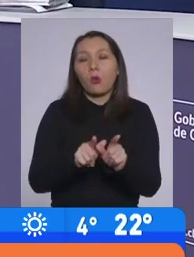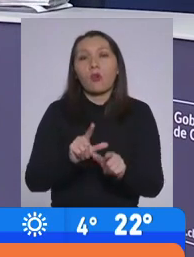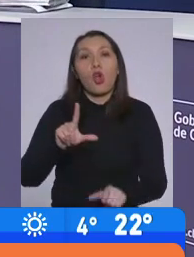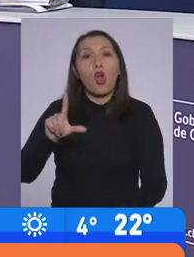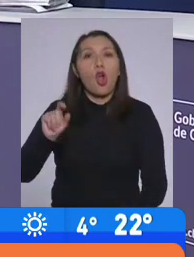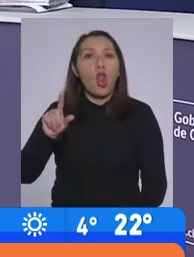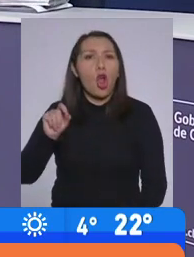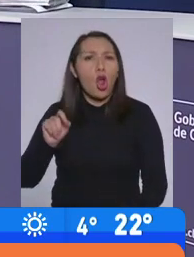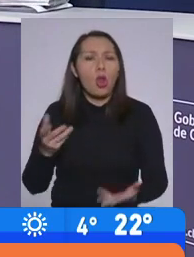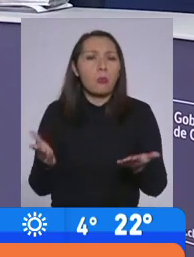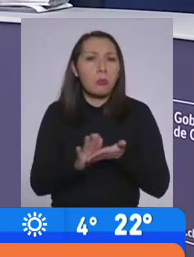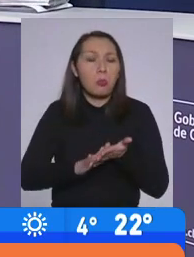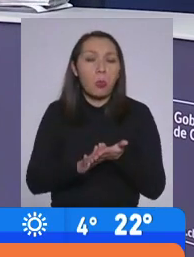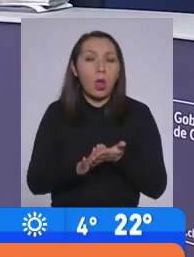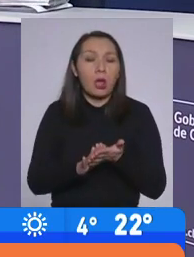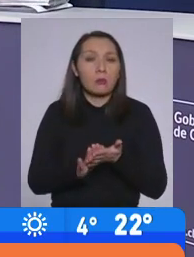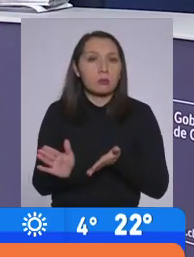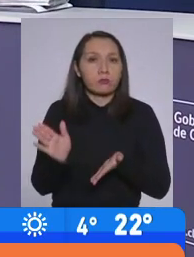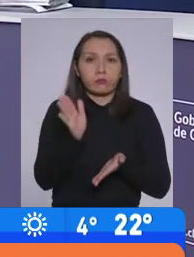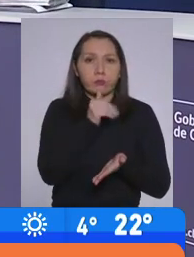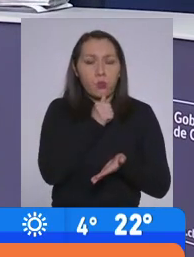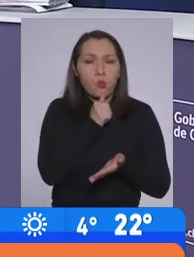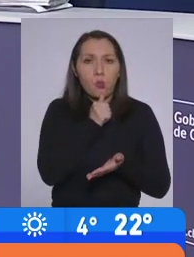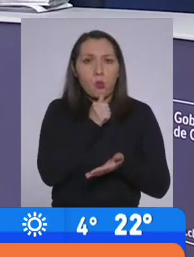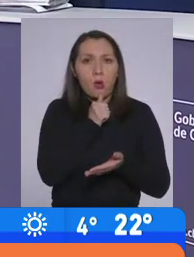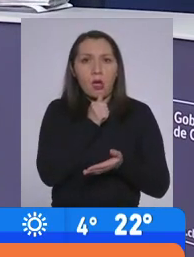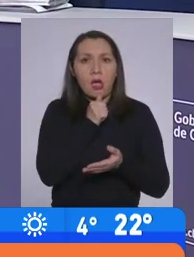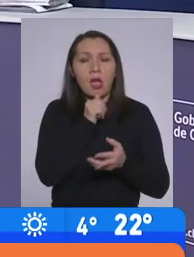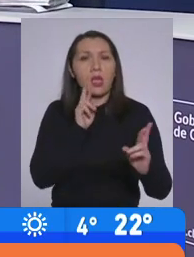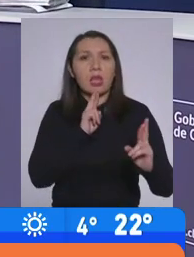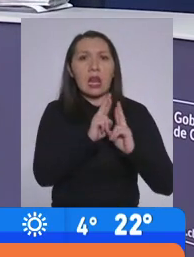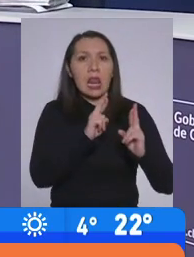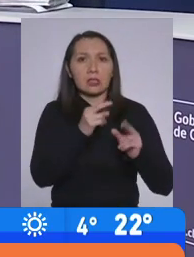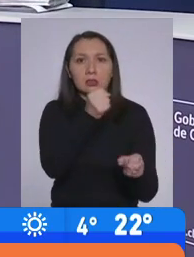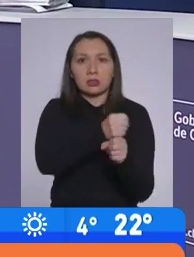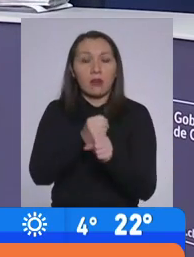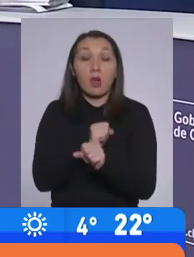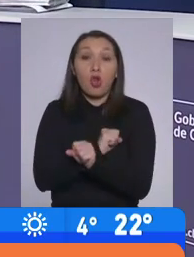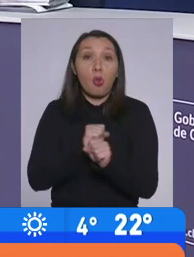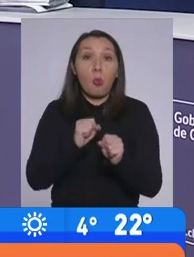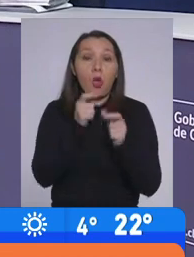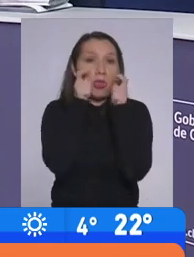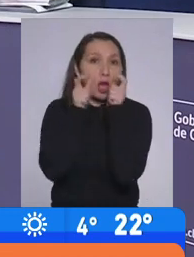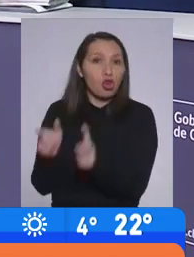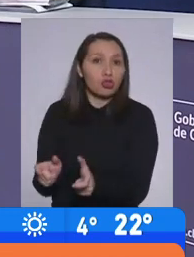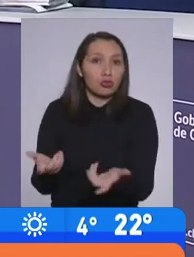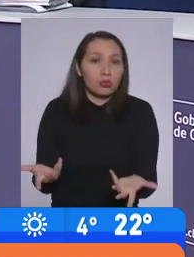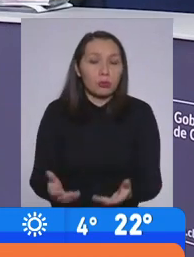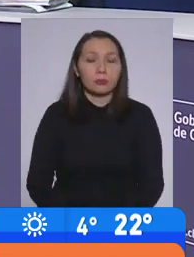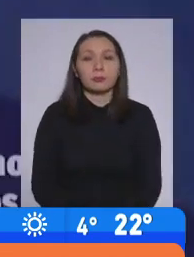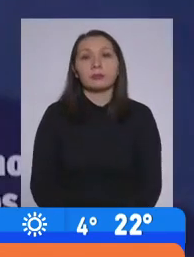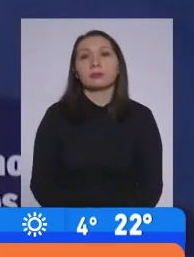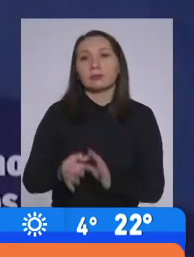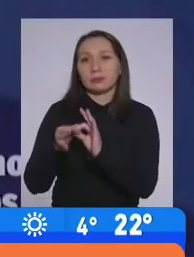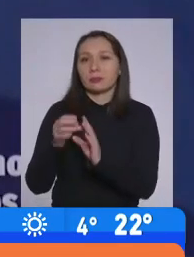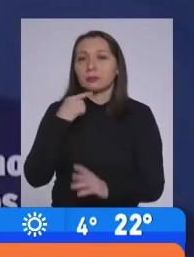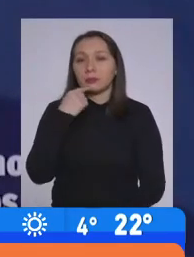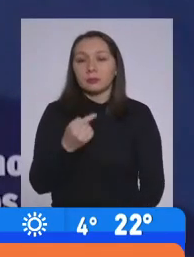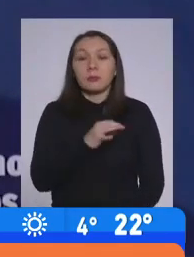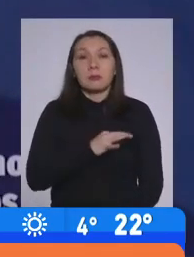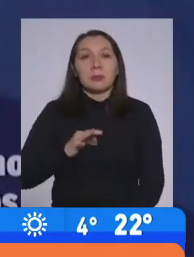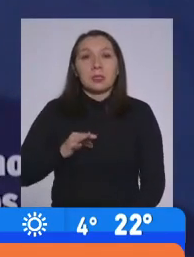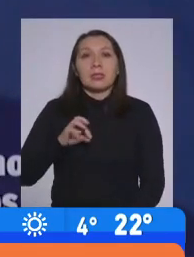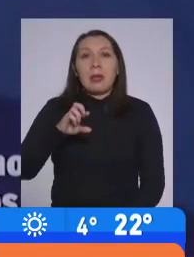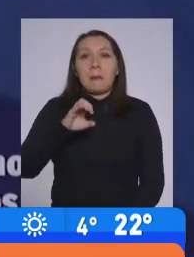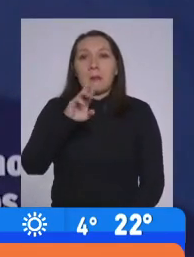colo colo en este en este caso que no tiene relación laboral y no puede hacer el chequeo muchas gracias por la pregunta ministra